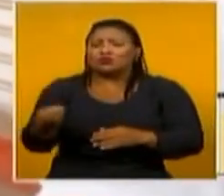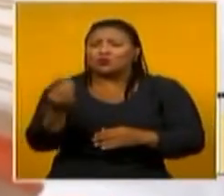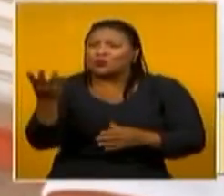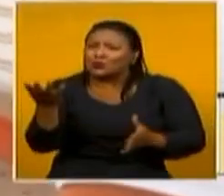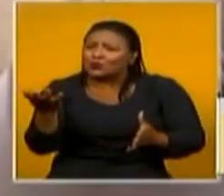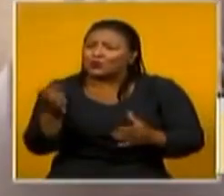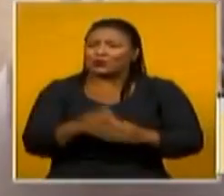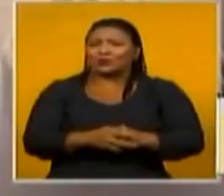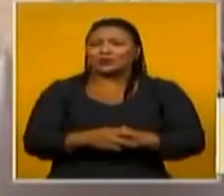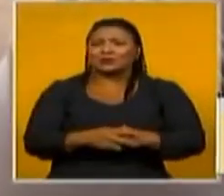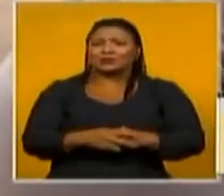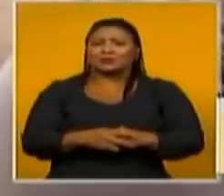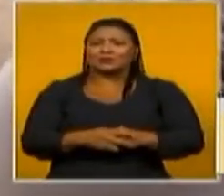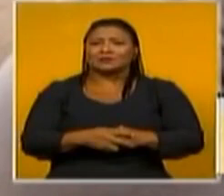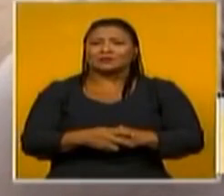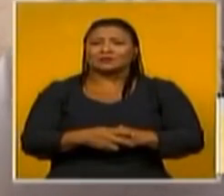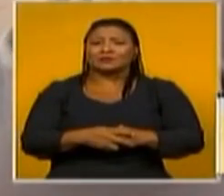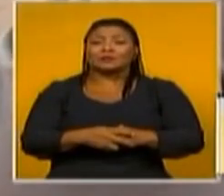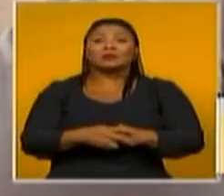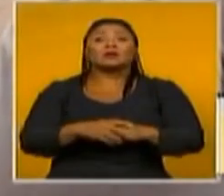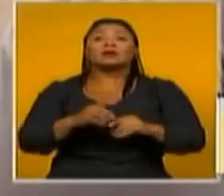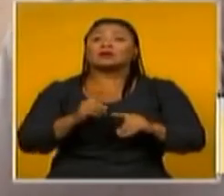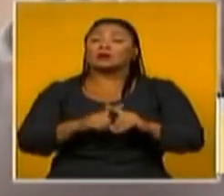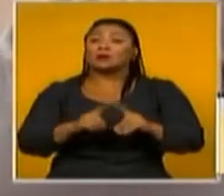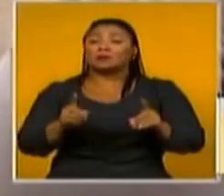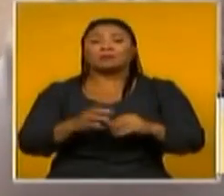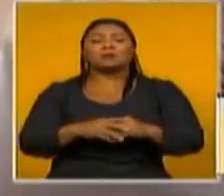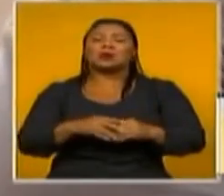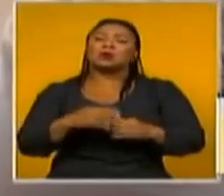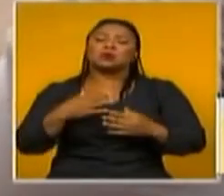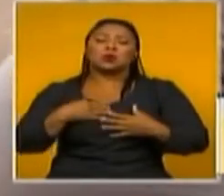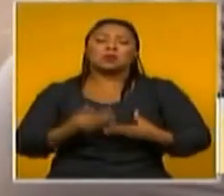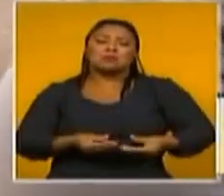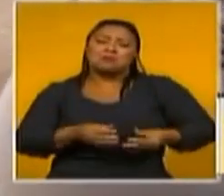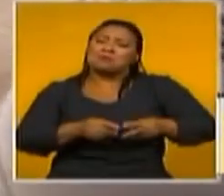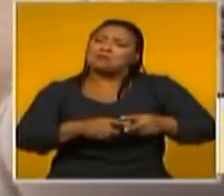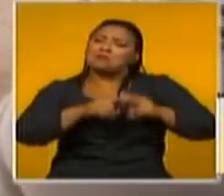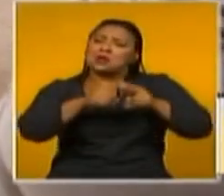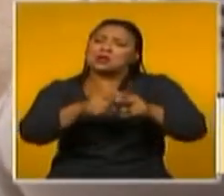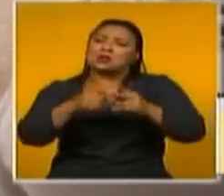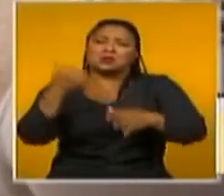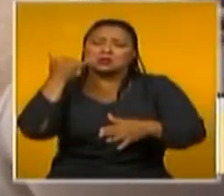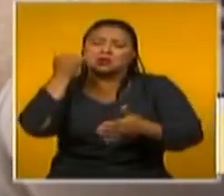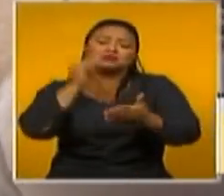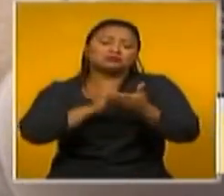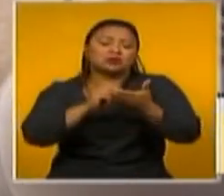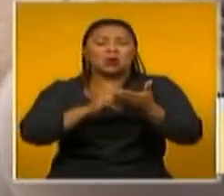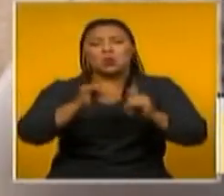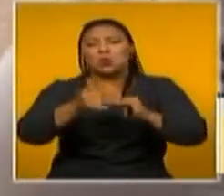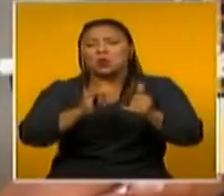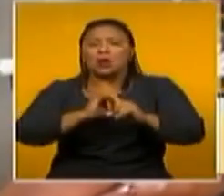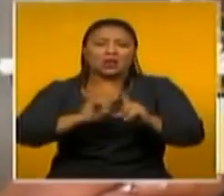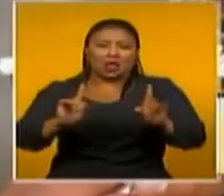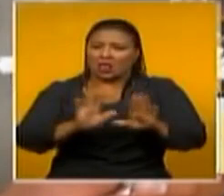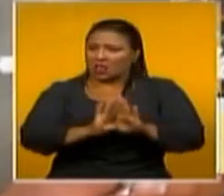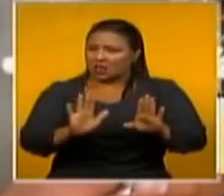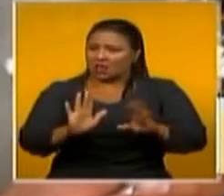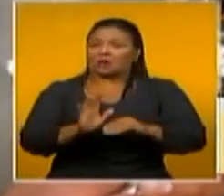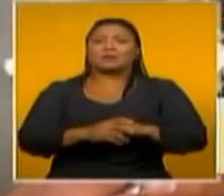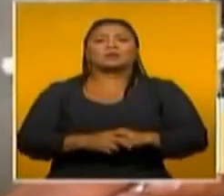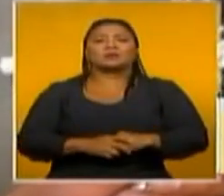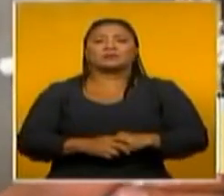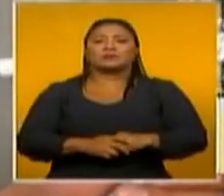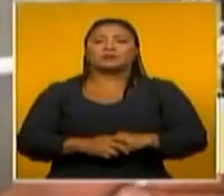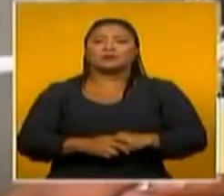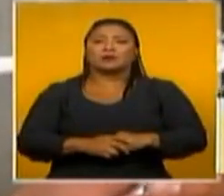mucha corrupción. Tienen prohibido, solo se les presta máximo una hora para que anden en las cosas y se pongan a jugar o ver dibujos. Hablamos del